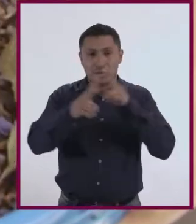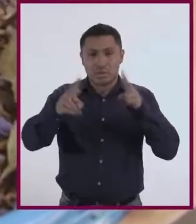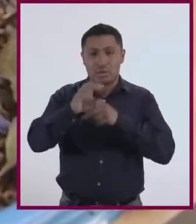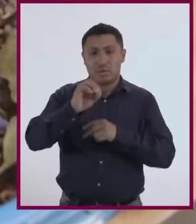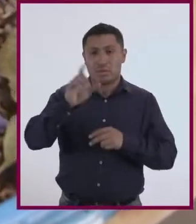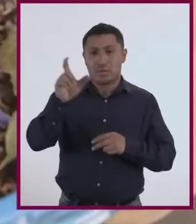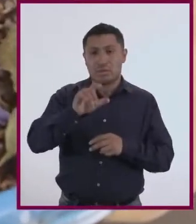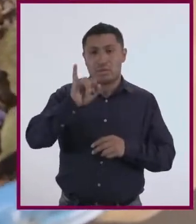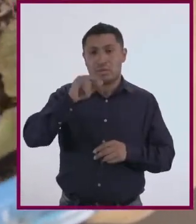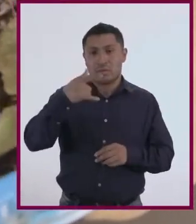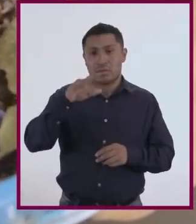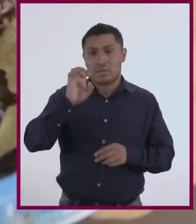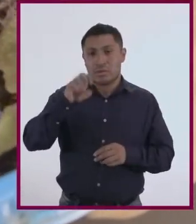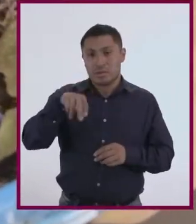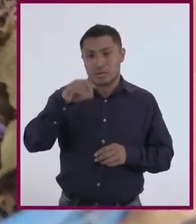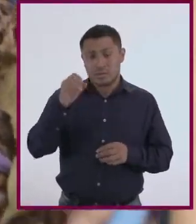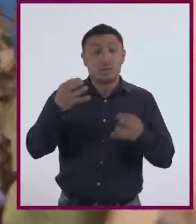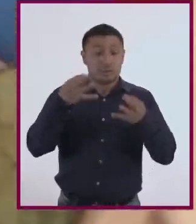eso.